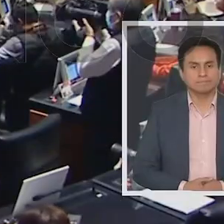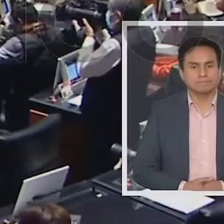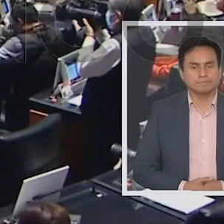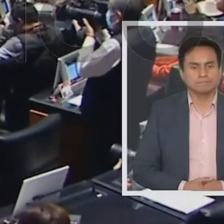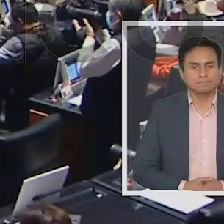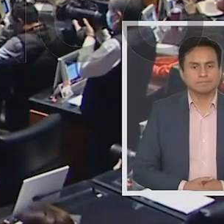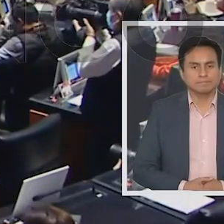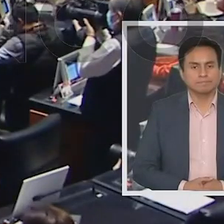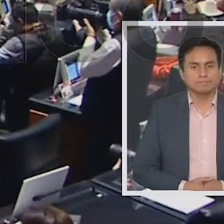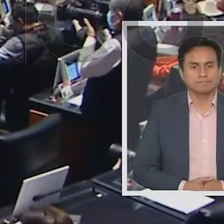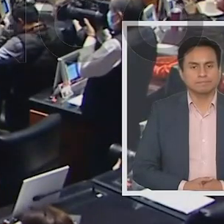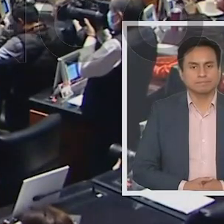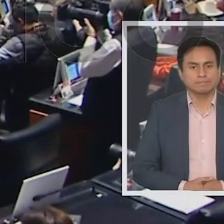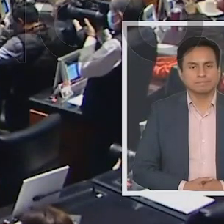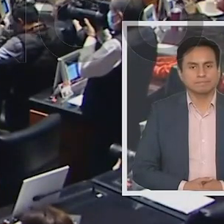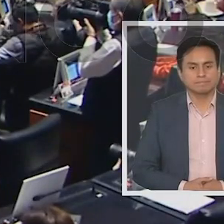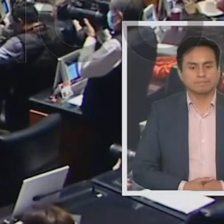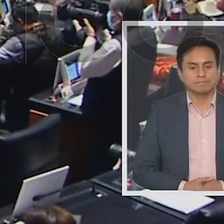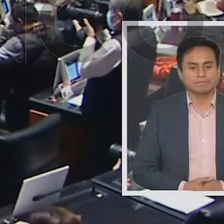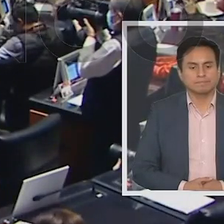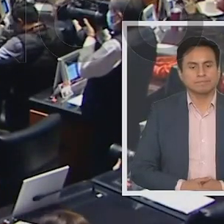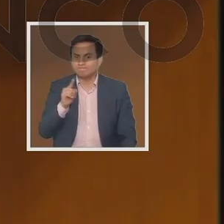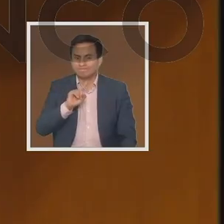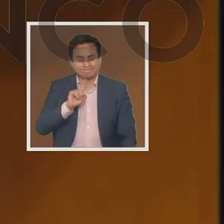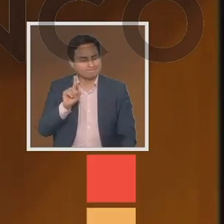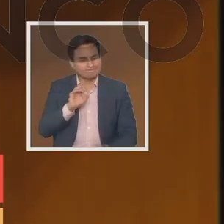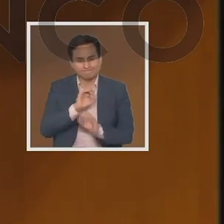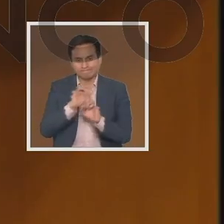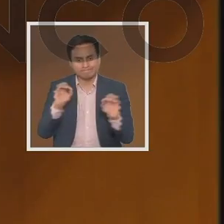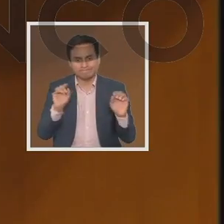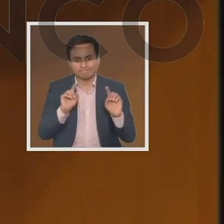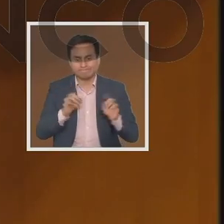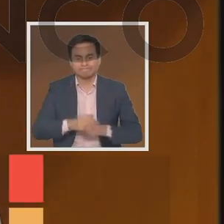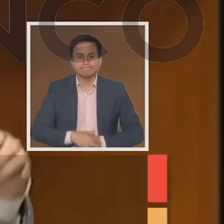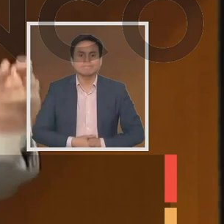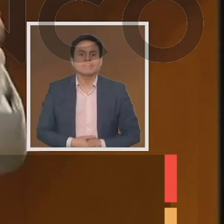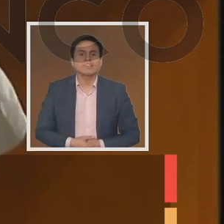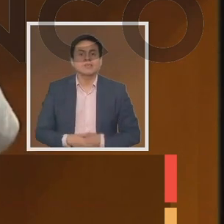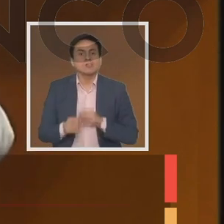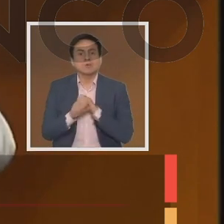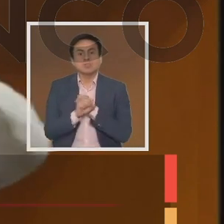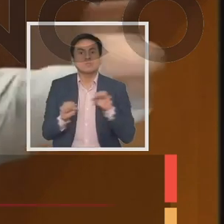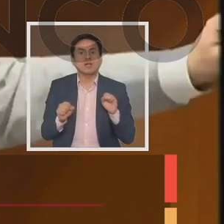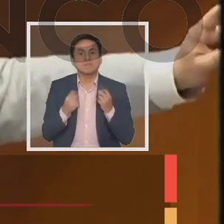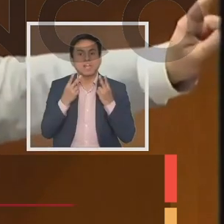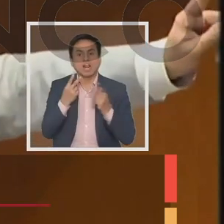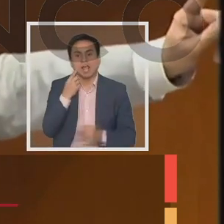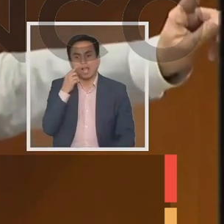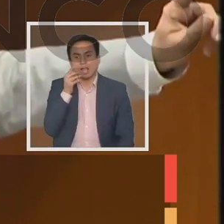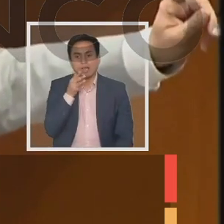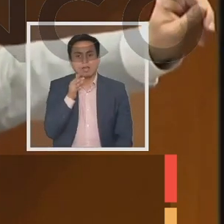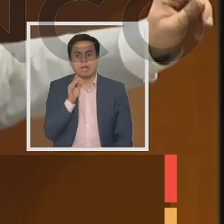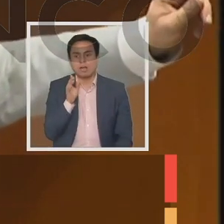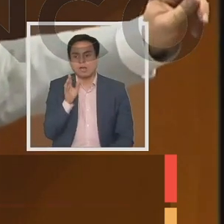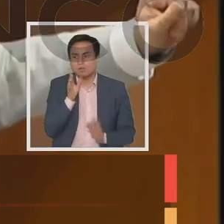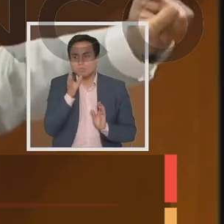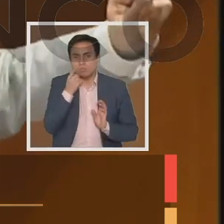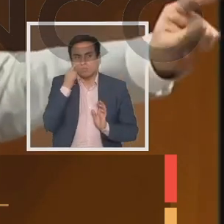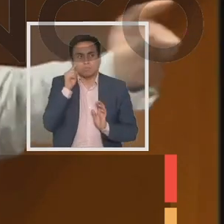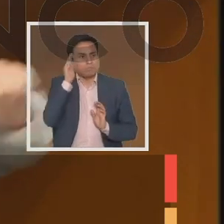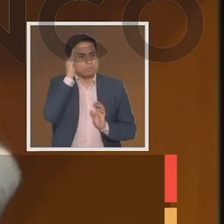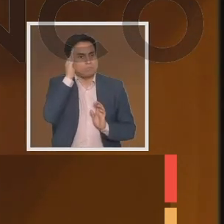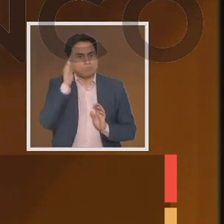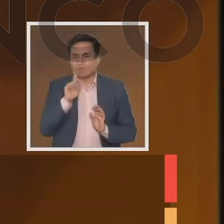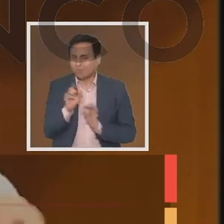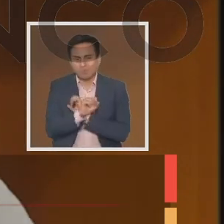tipo de violencia deteniéndose en la situación de Nicaragua. No podemos mirar para el lado ante,